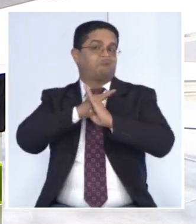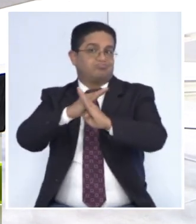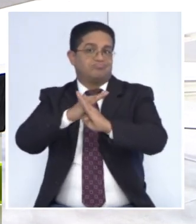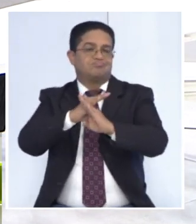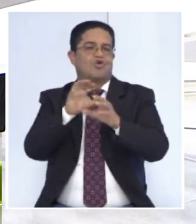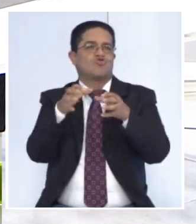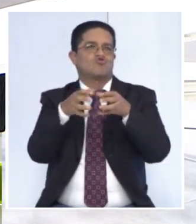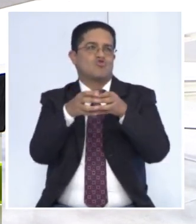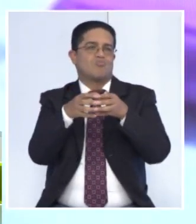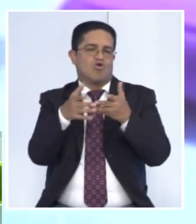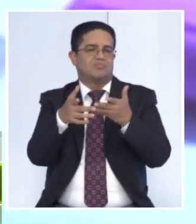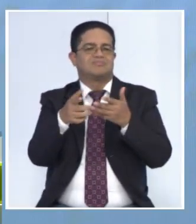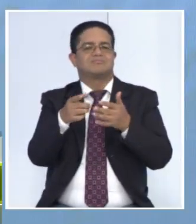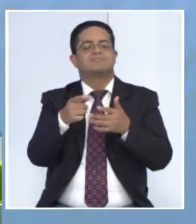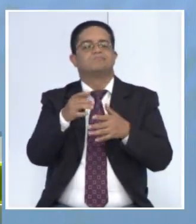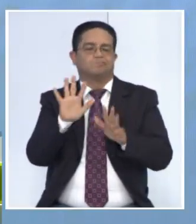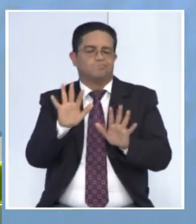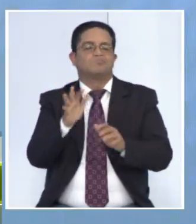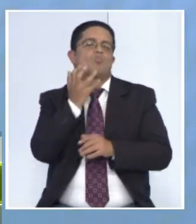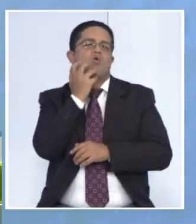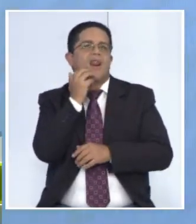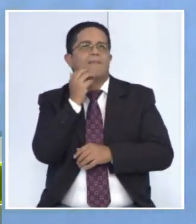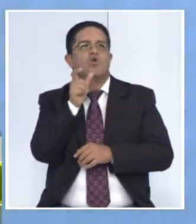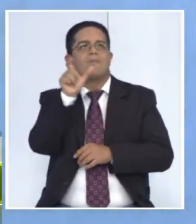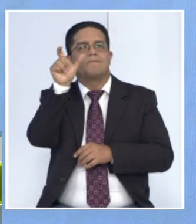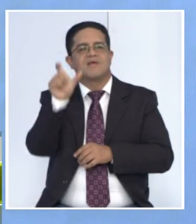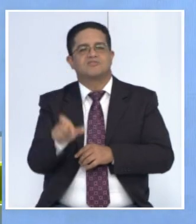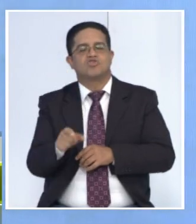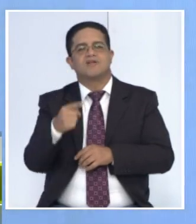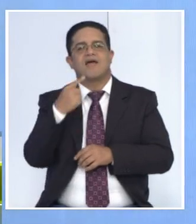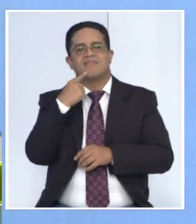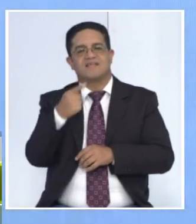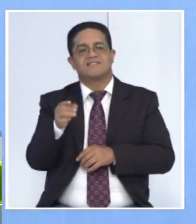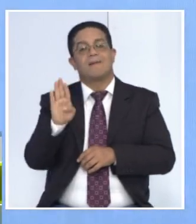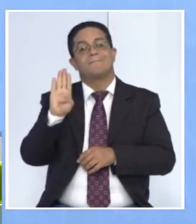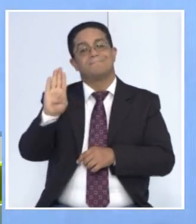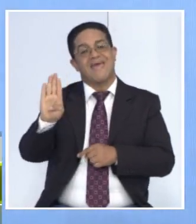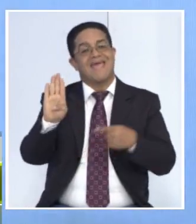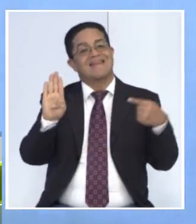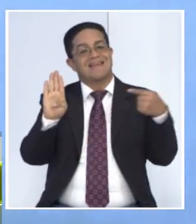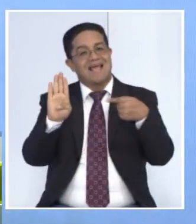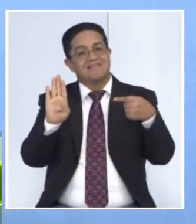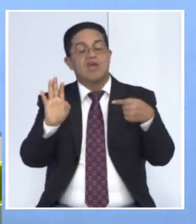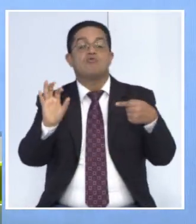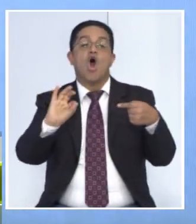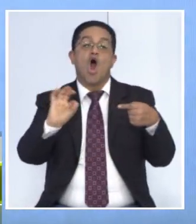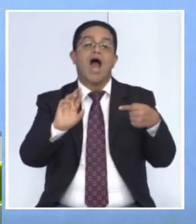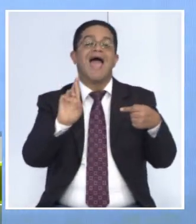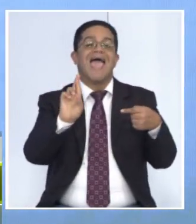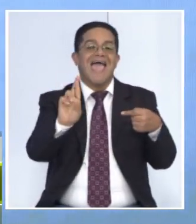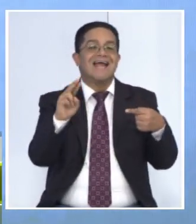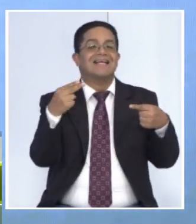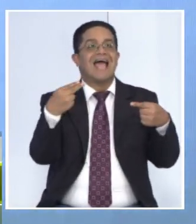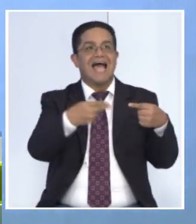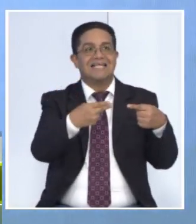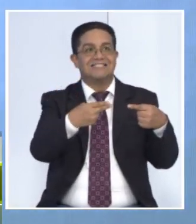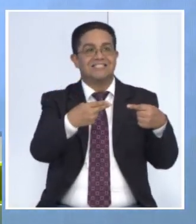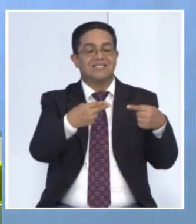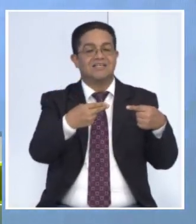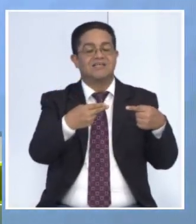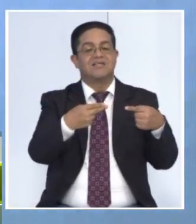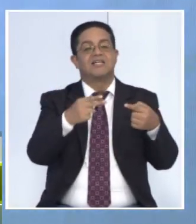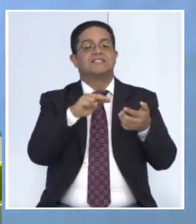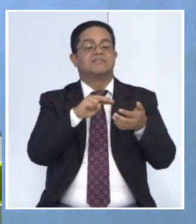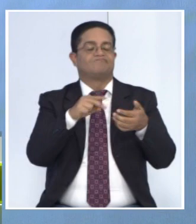persona. Cuando una persona se dice que es D negativo o RH negativo, es porque esa persona carece de